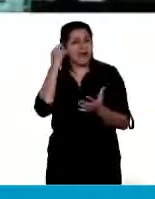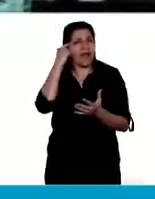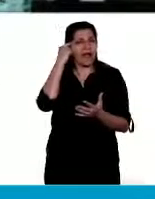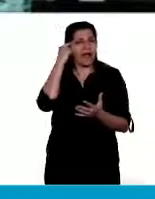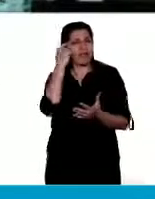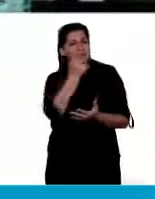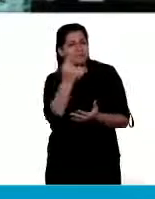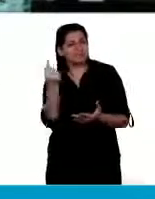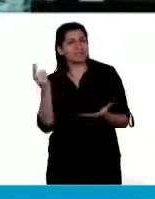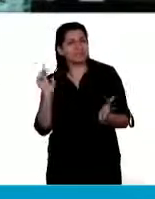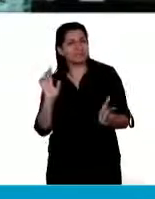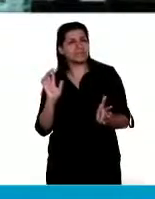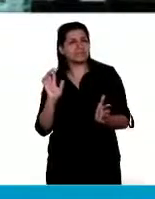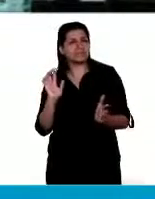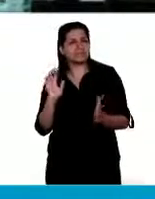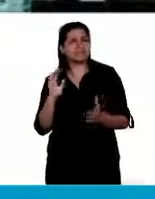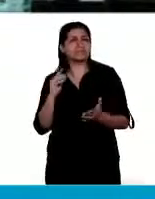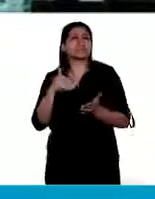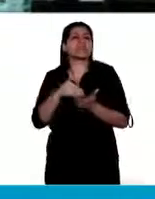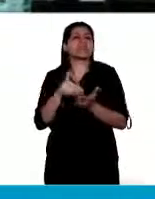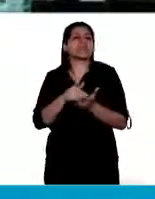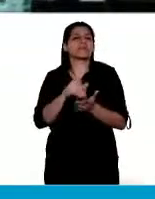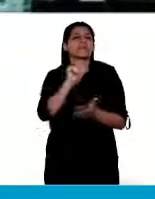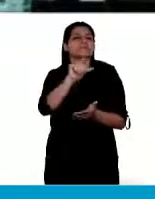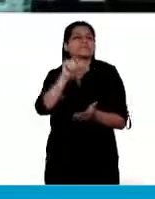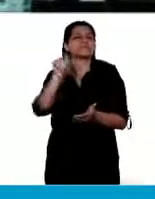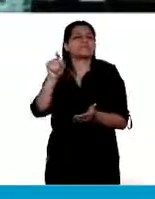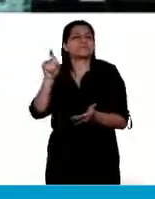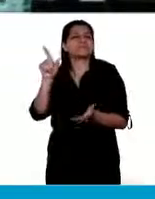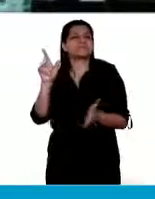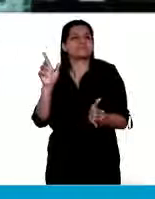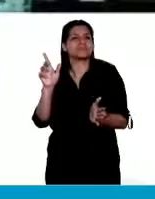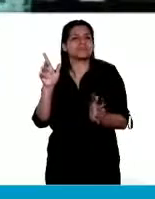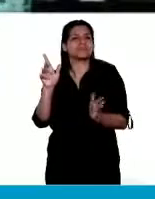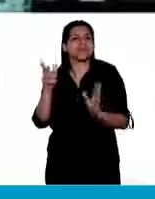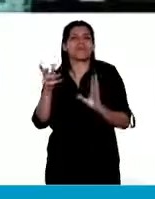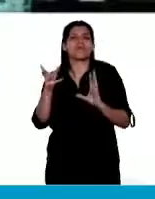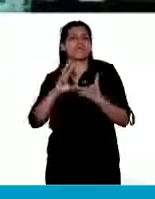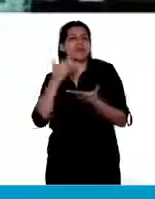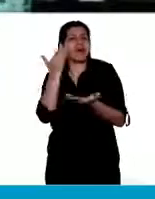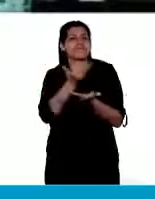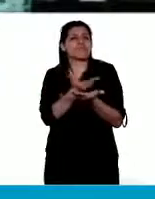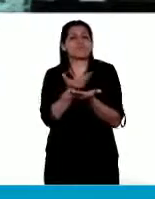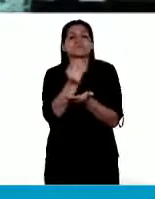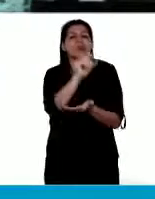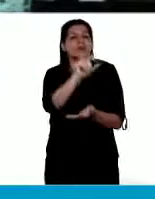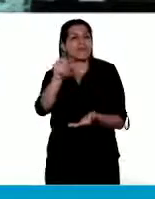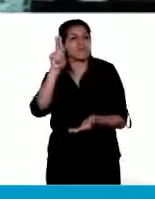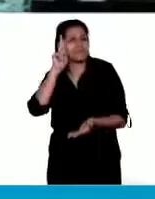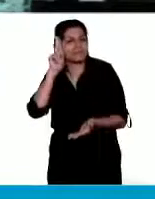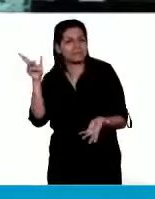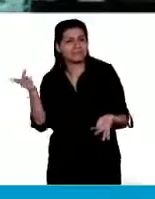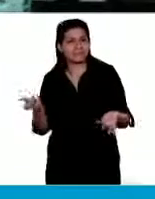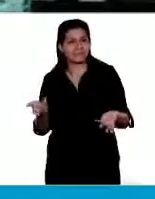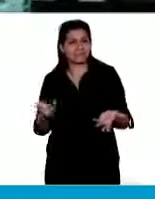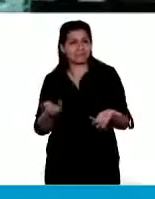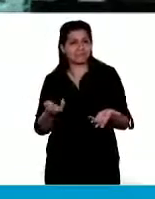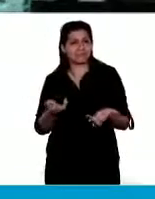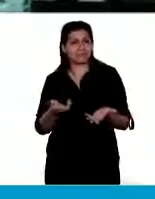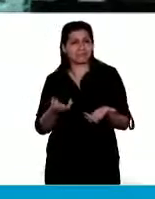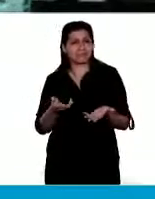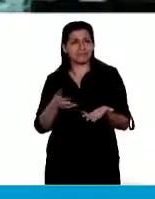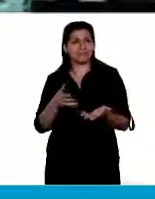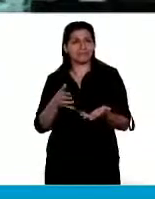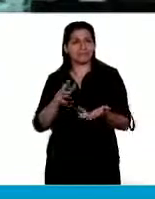torno a las posiciones, en torno a las distintas propuestas, en torno a lo que uno considera que tiene que decir en